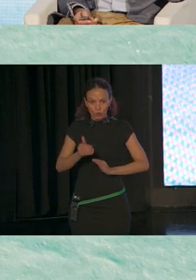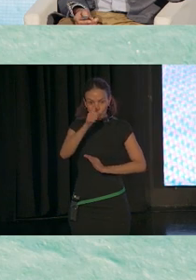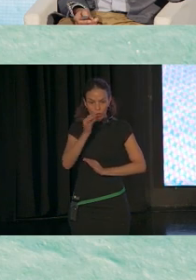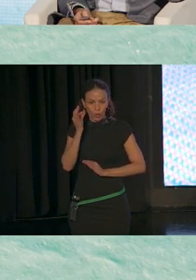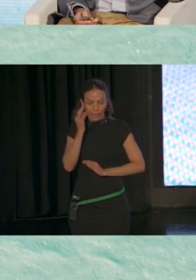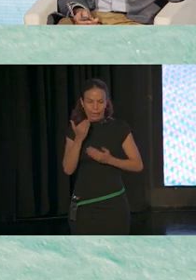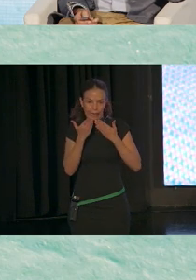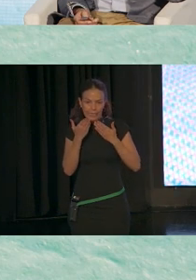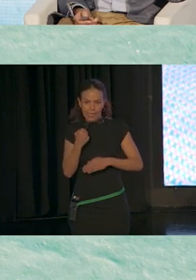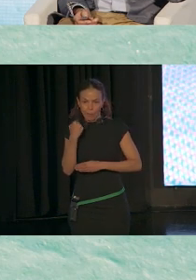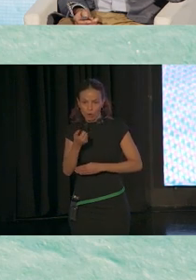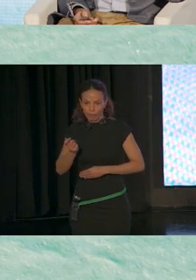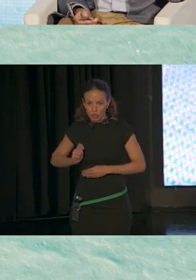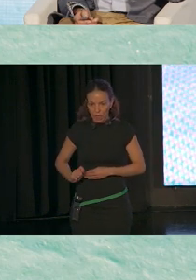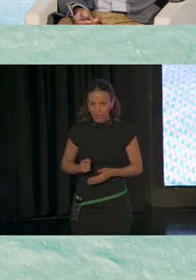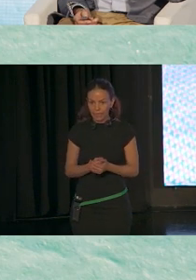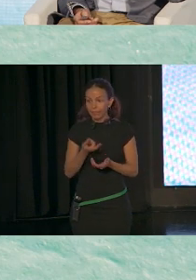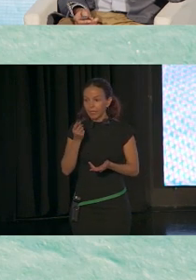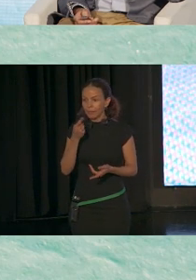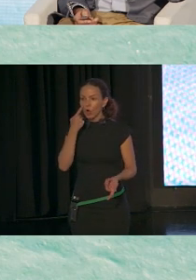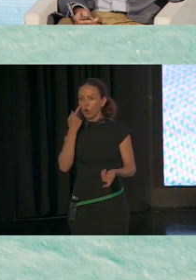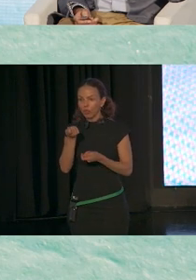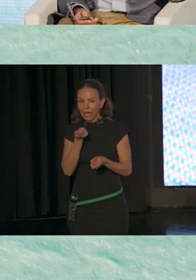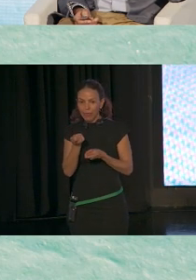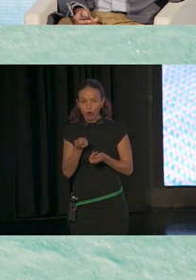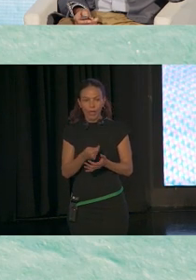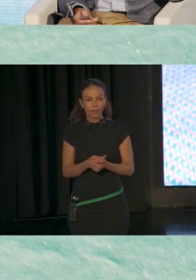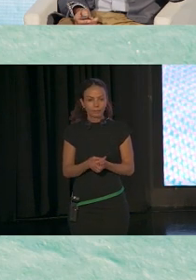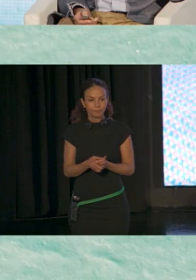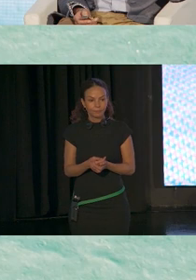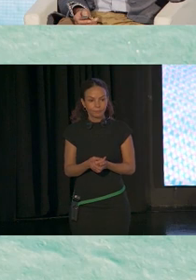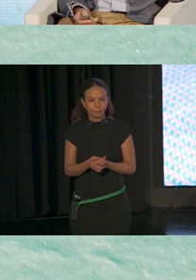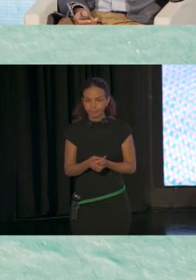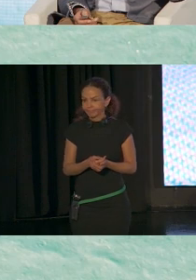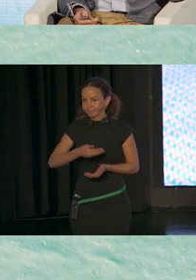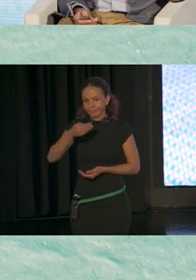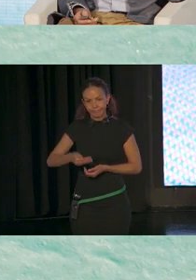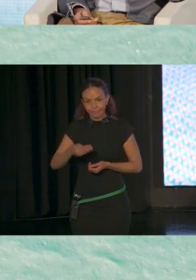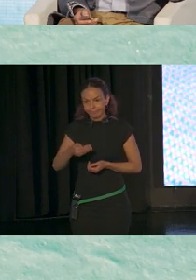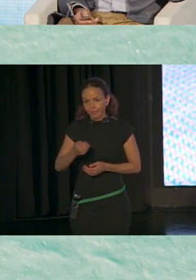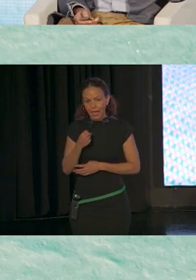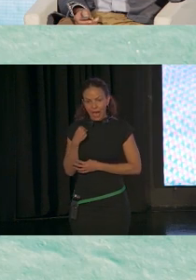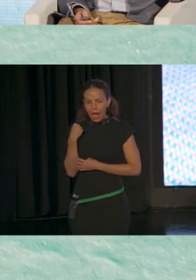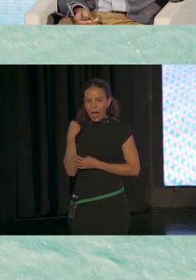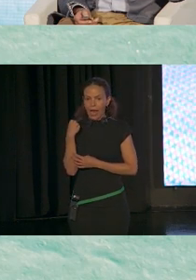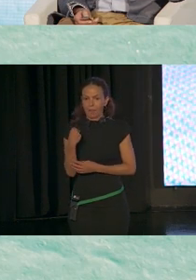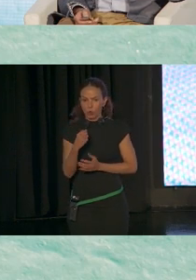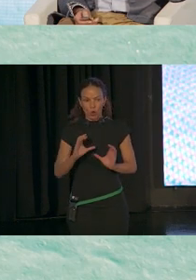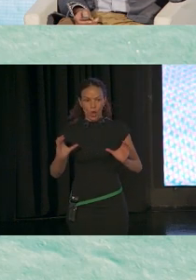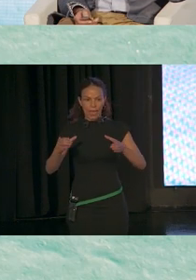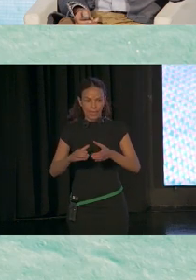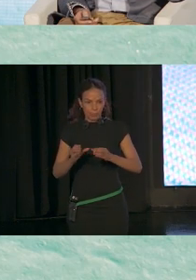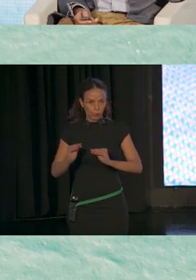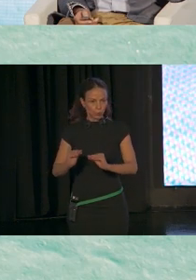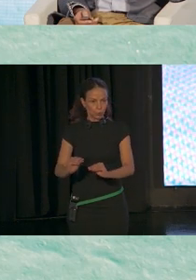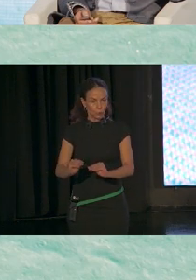los profesionales. La coordinadora es fundamental para el apoyo a su equipo y